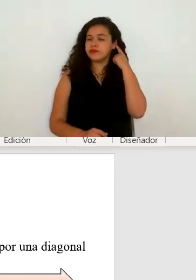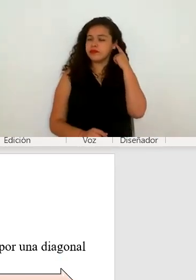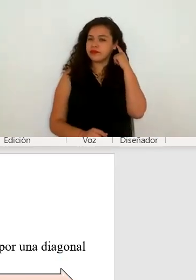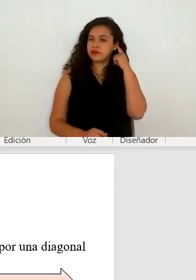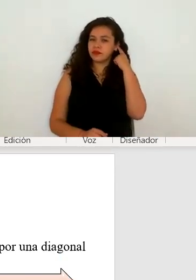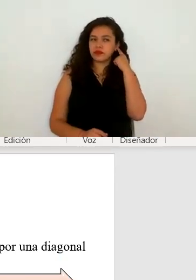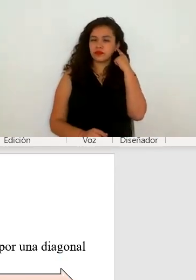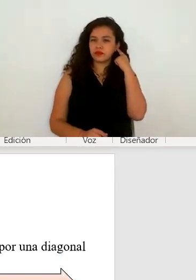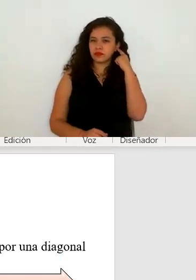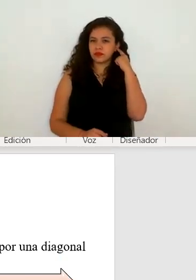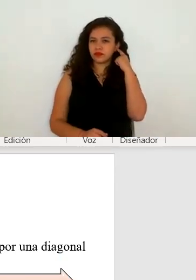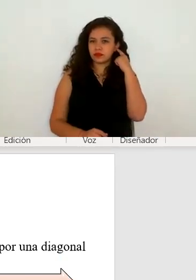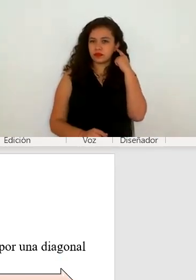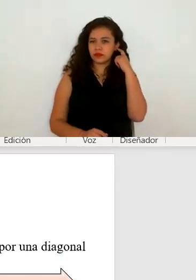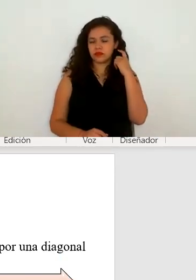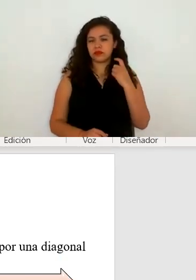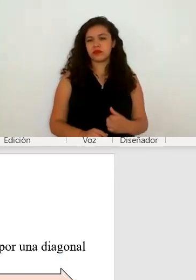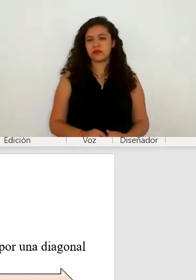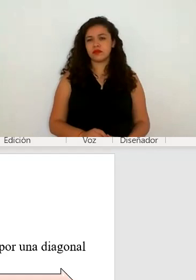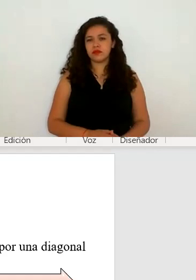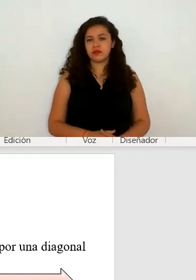Entonces no está complejo.